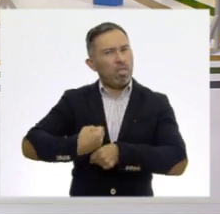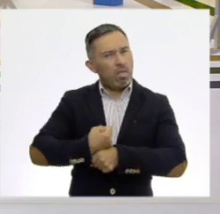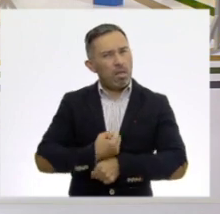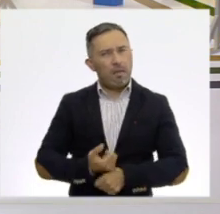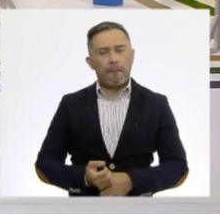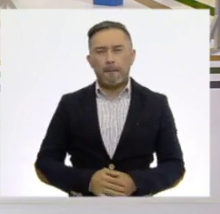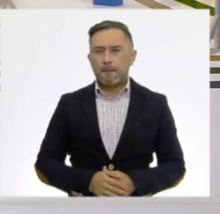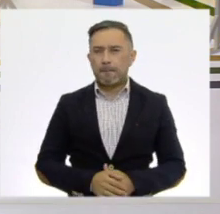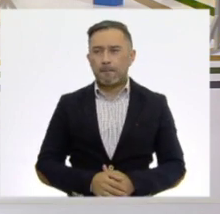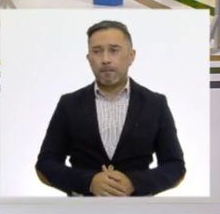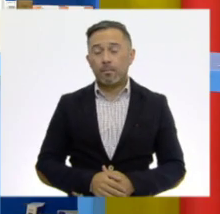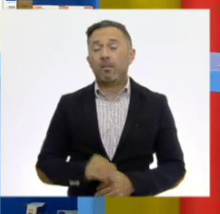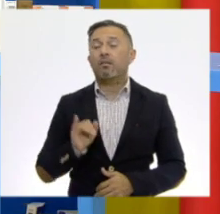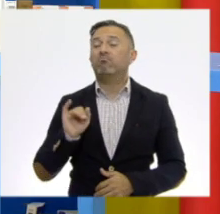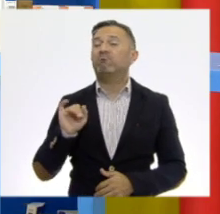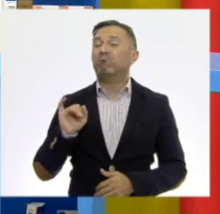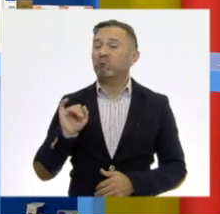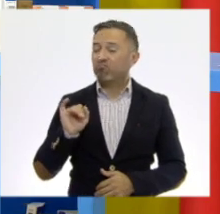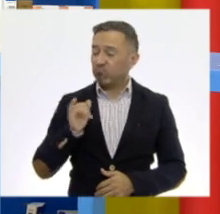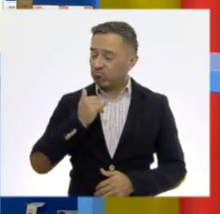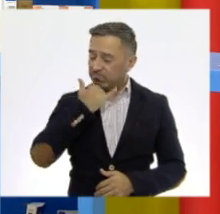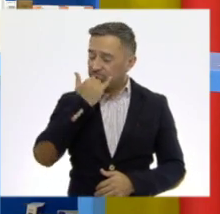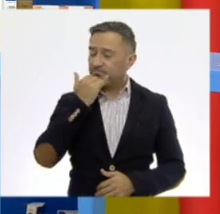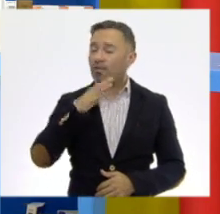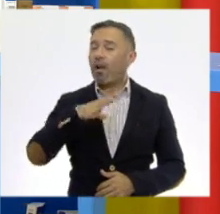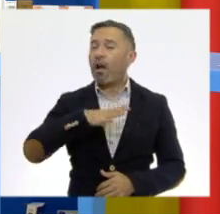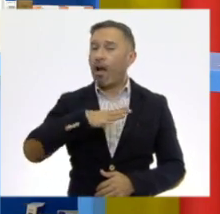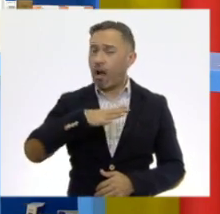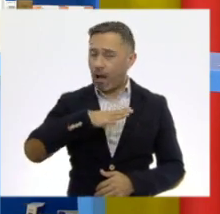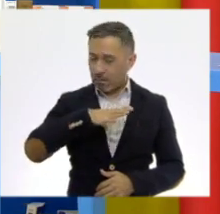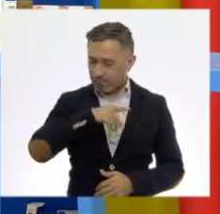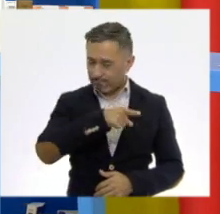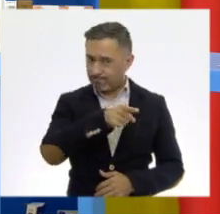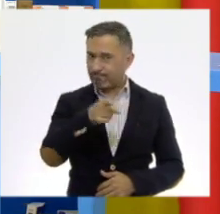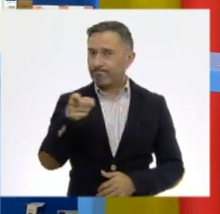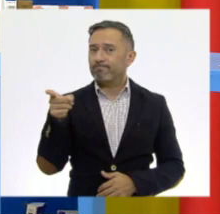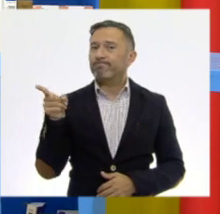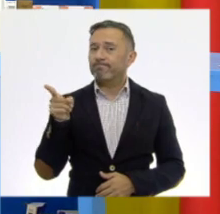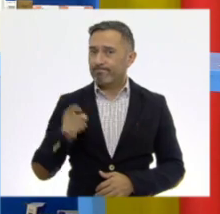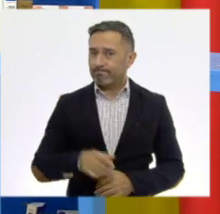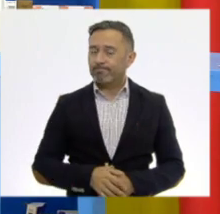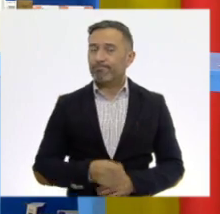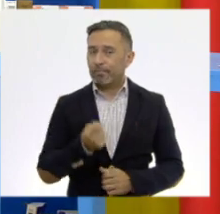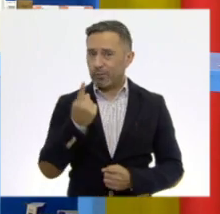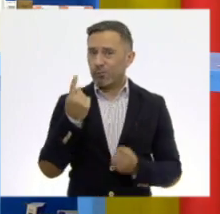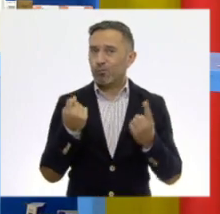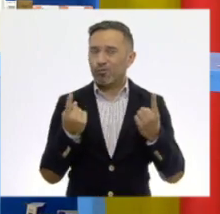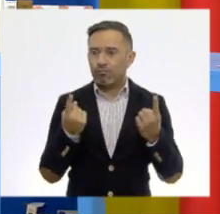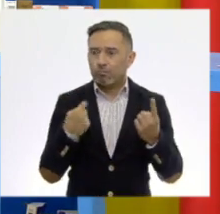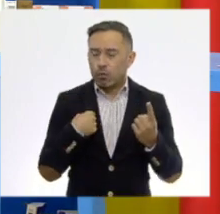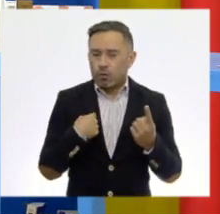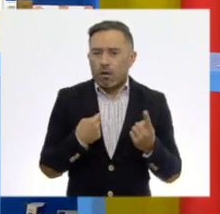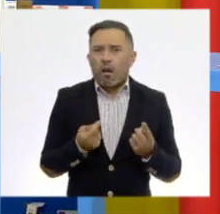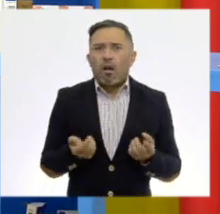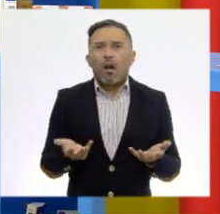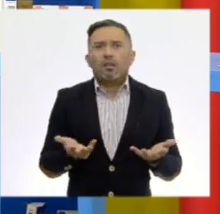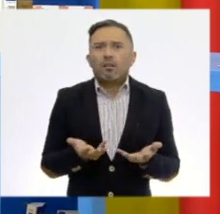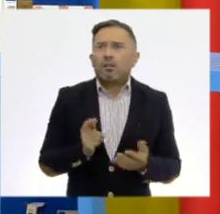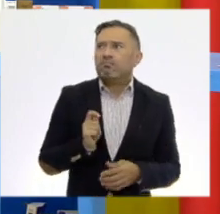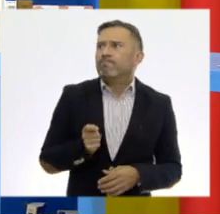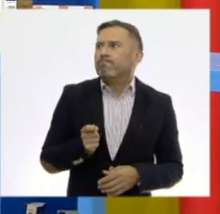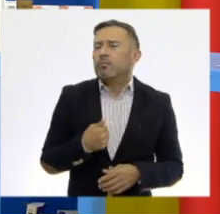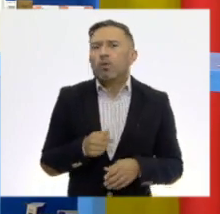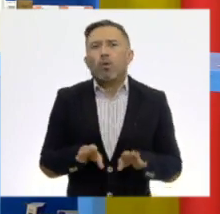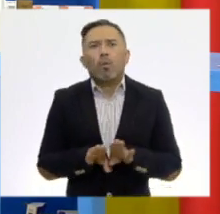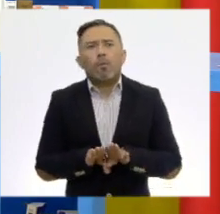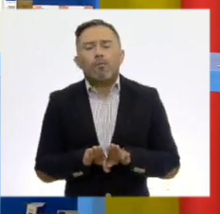Pues sí, eso puede pasar. De hecho, yo creo que ocurre. ¿Cómo actuar? Bueno, ya nos dijiste tú, hay varias